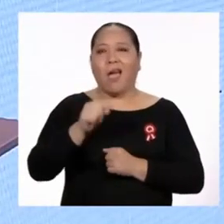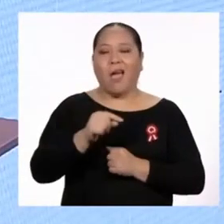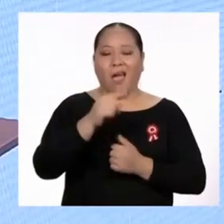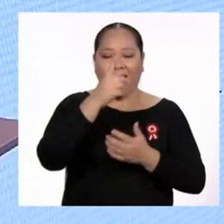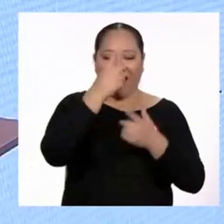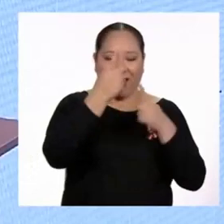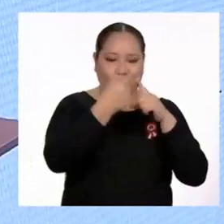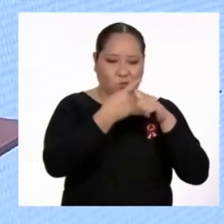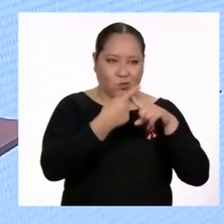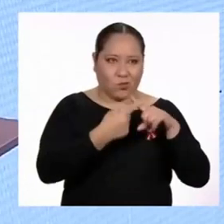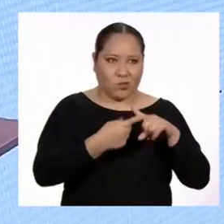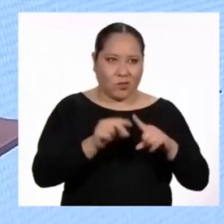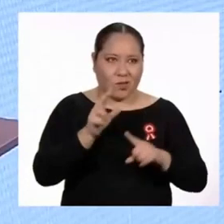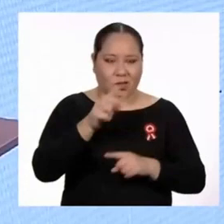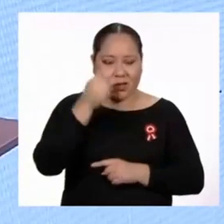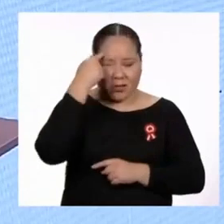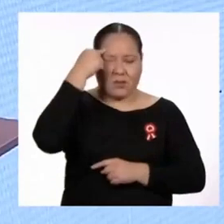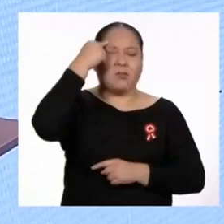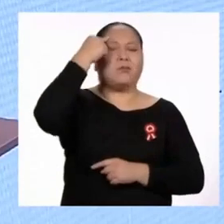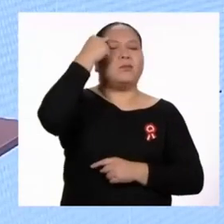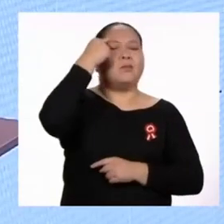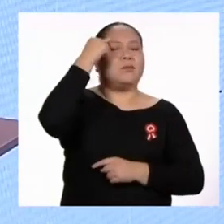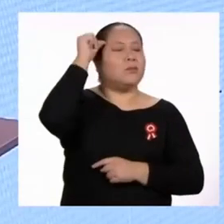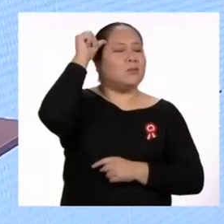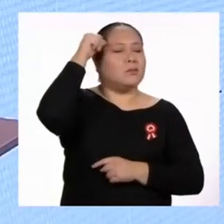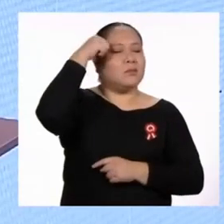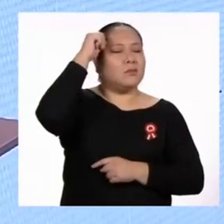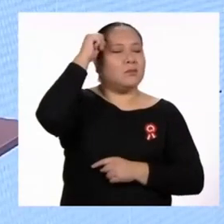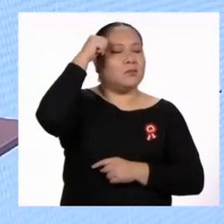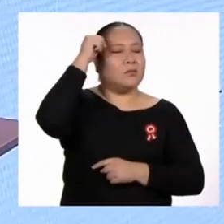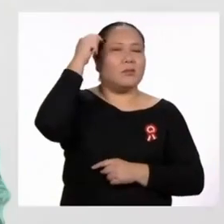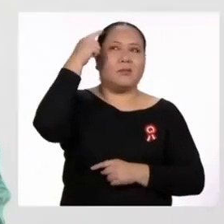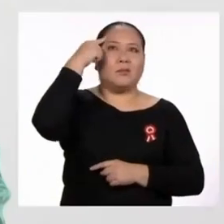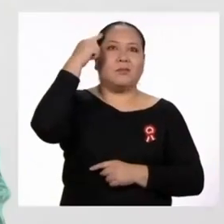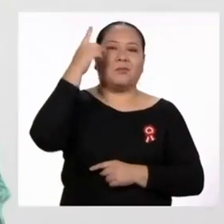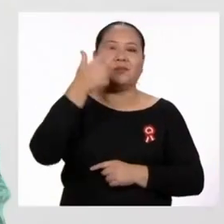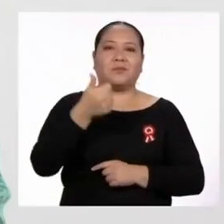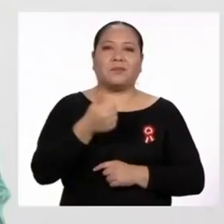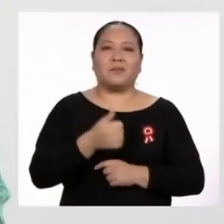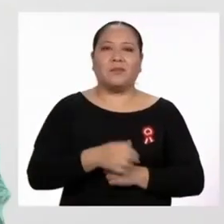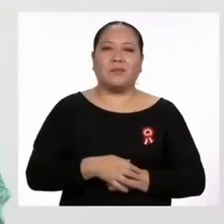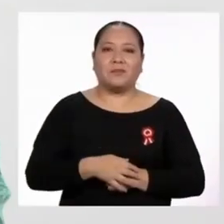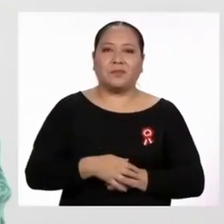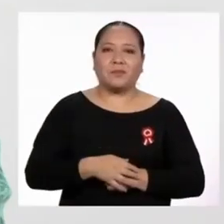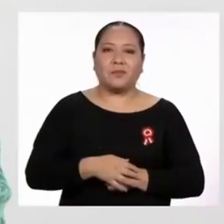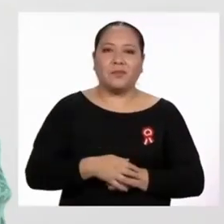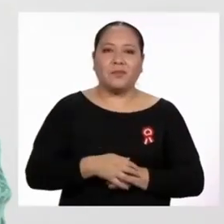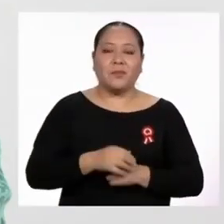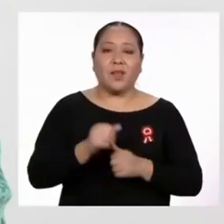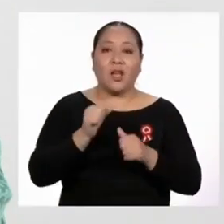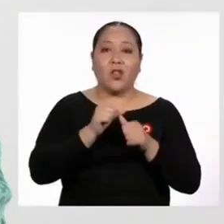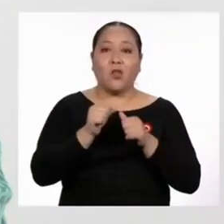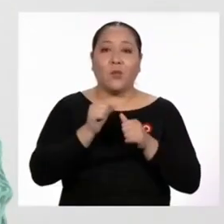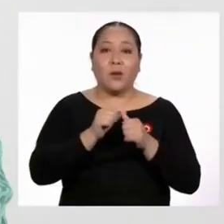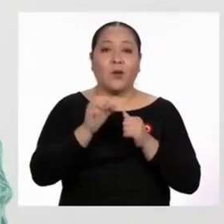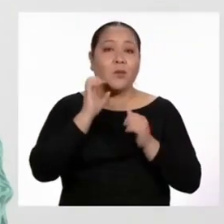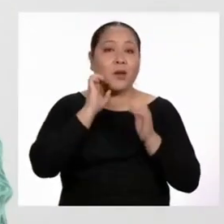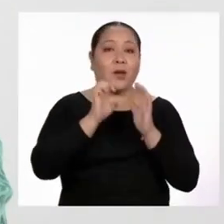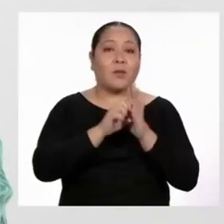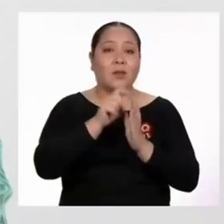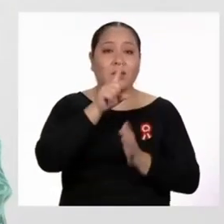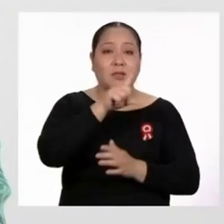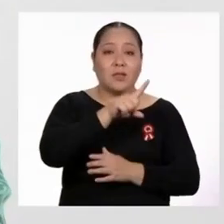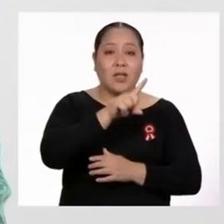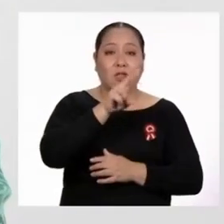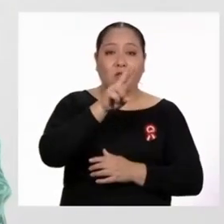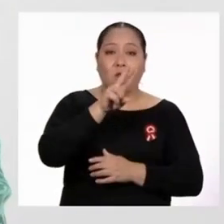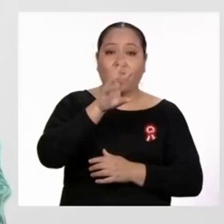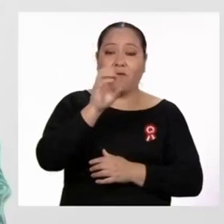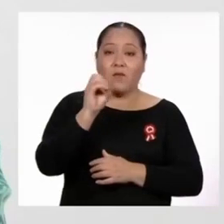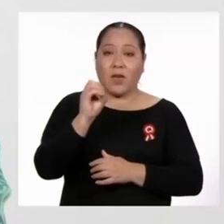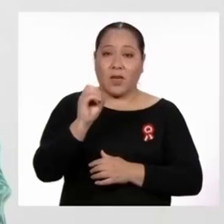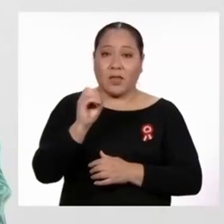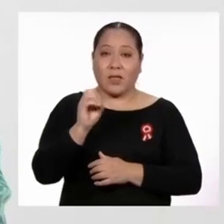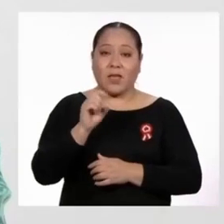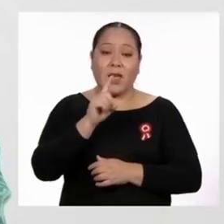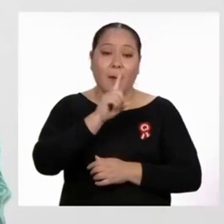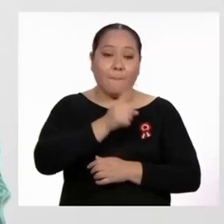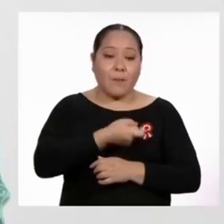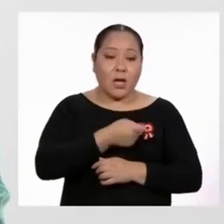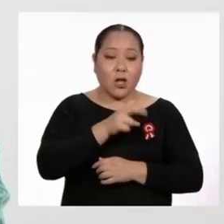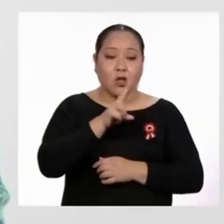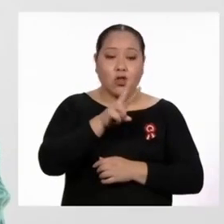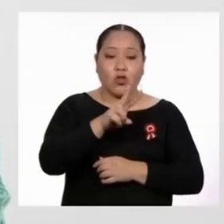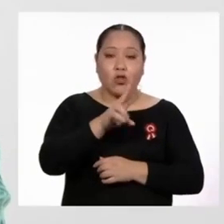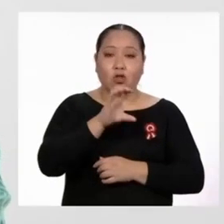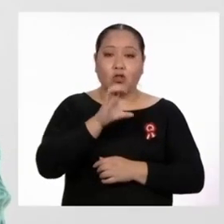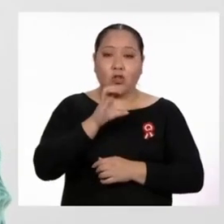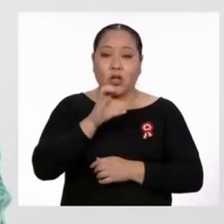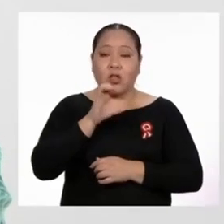que tengo mejor memorizada. El número 120 y el 1233